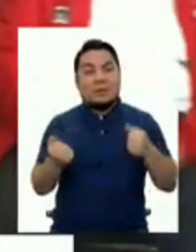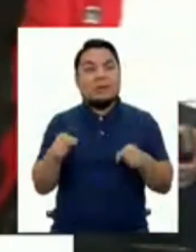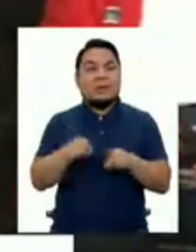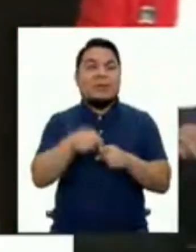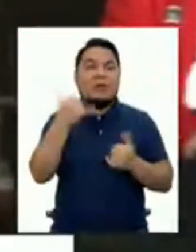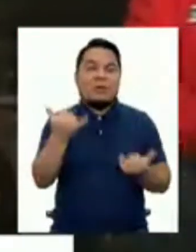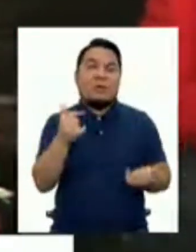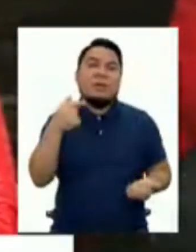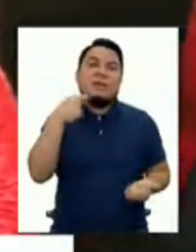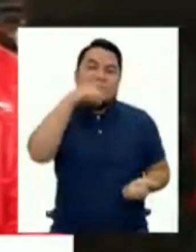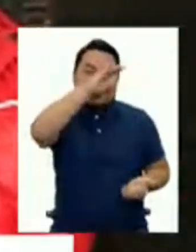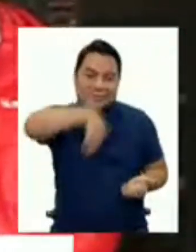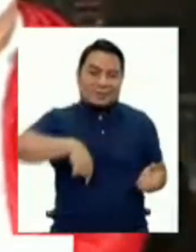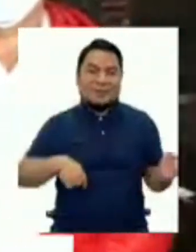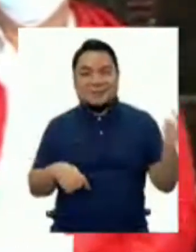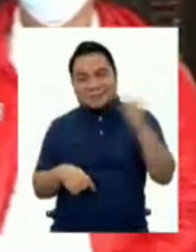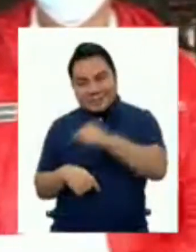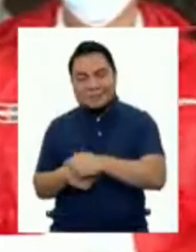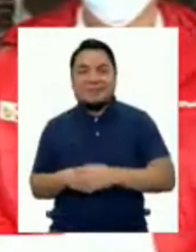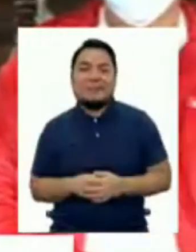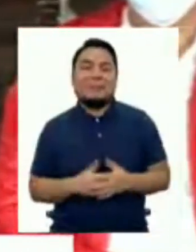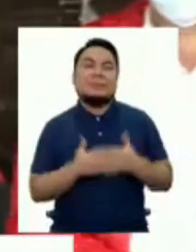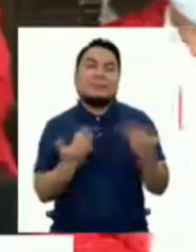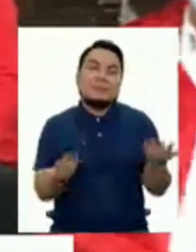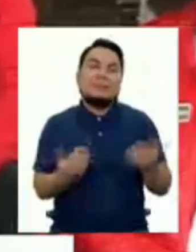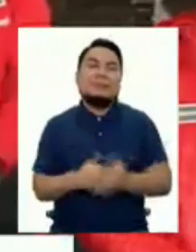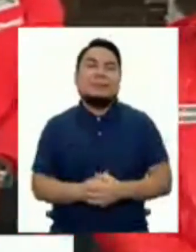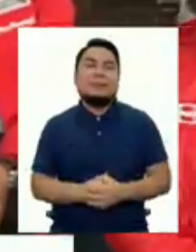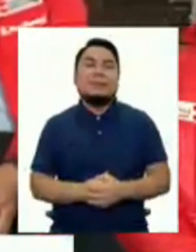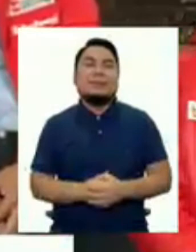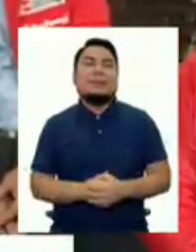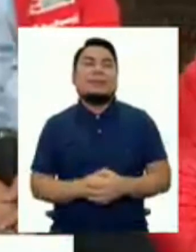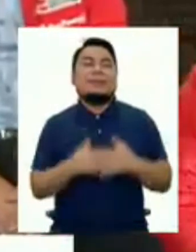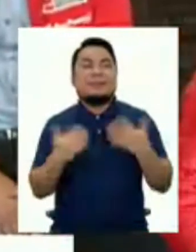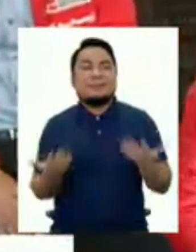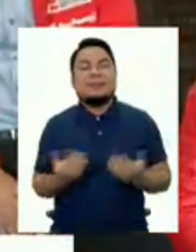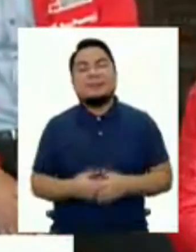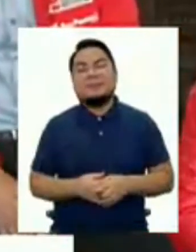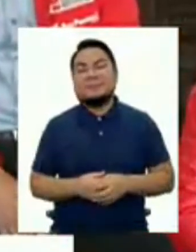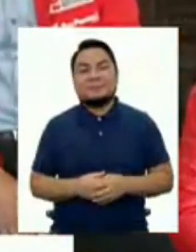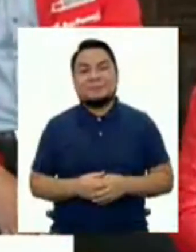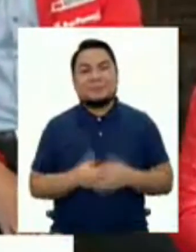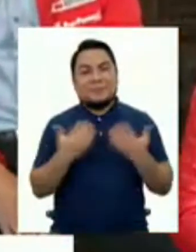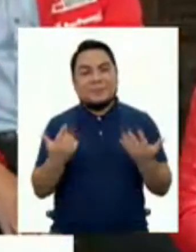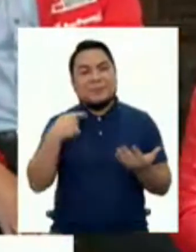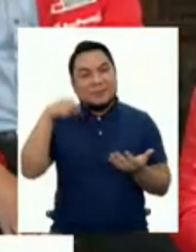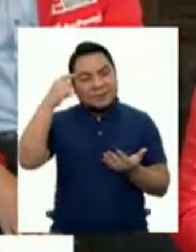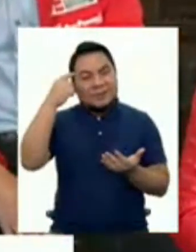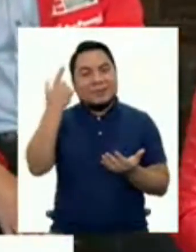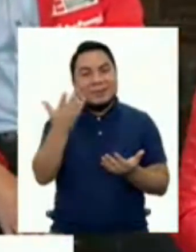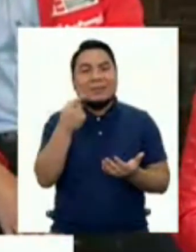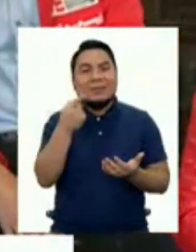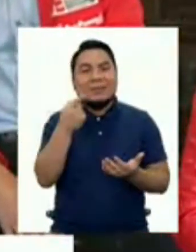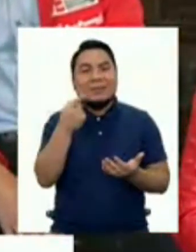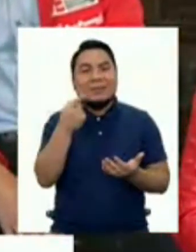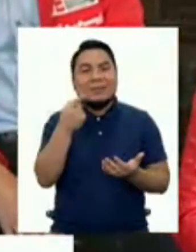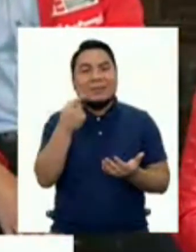está citado para la Comisión de Economía, ¿no? Y entonces, la predisposición tiene, y le hemos dicho.